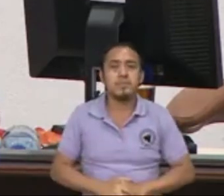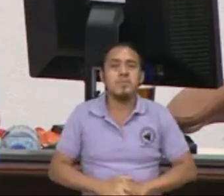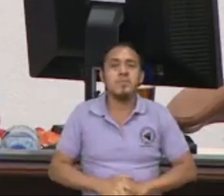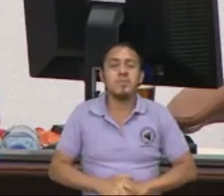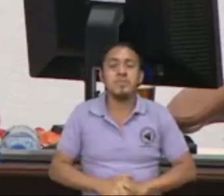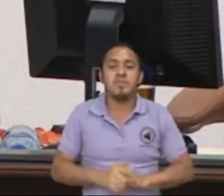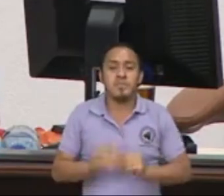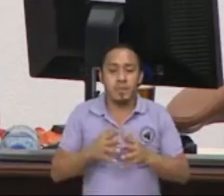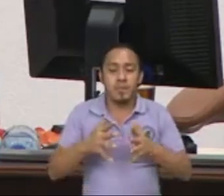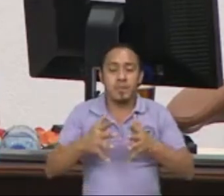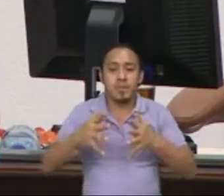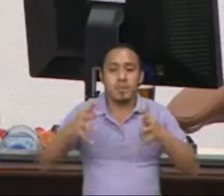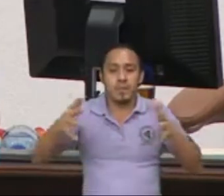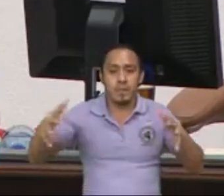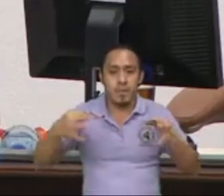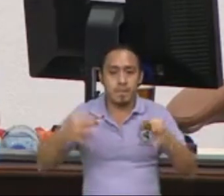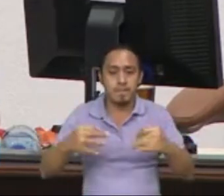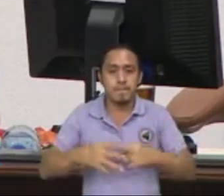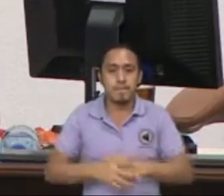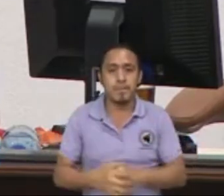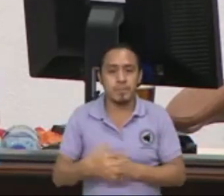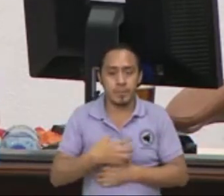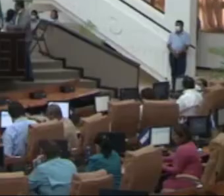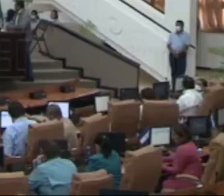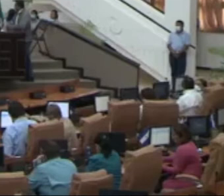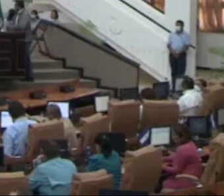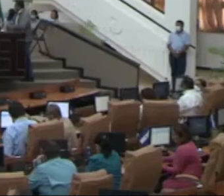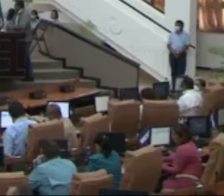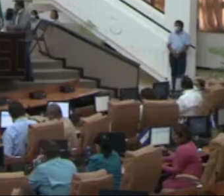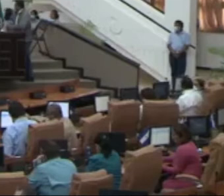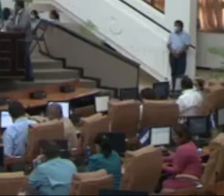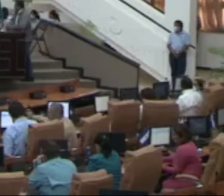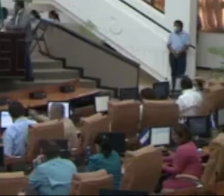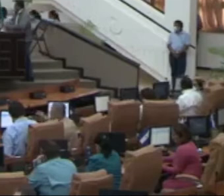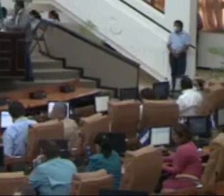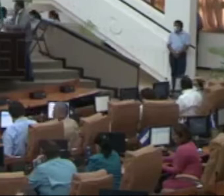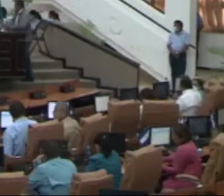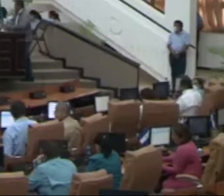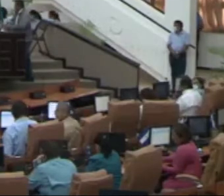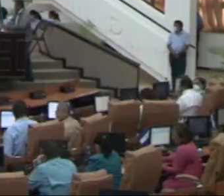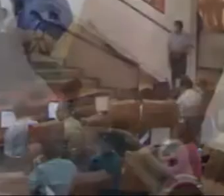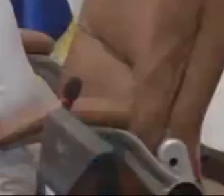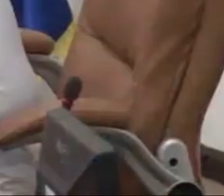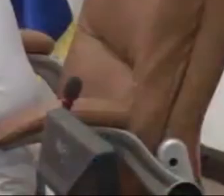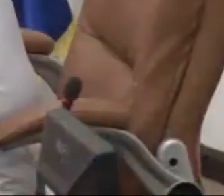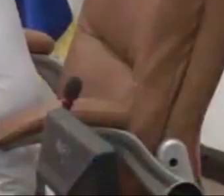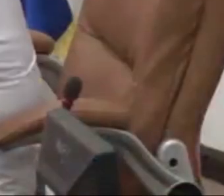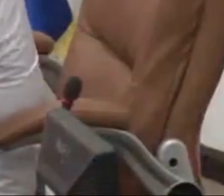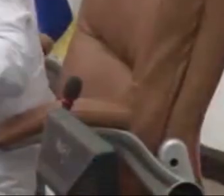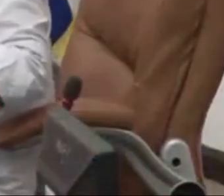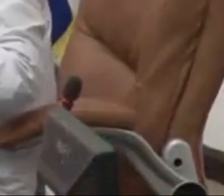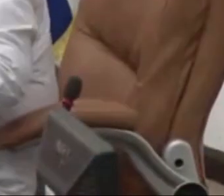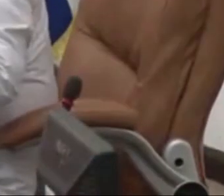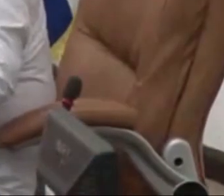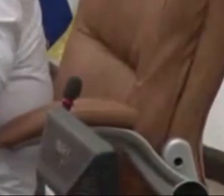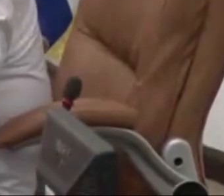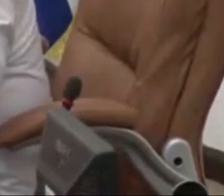y acrecienta la seguridad de la aviación. Ambas iniciativas ya fueron remitidas a la Comisión de